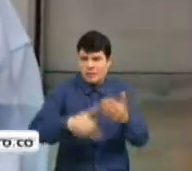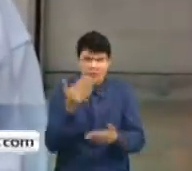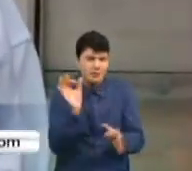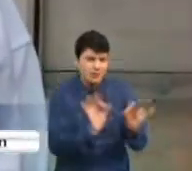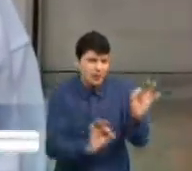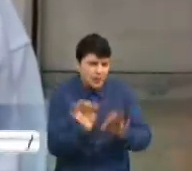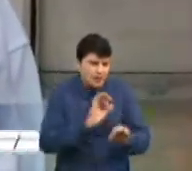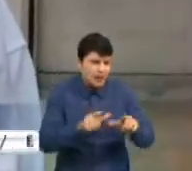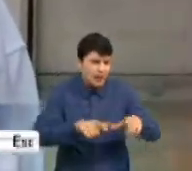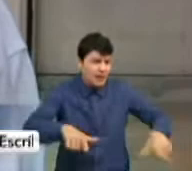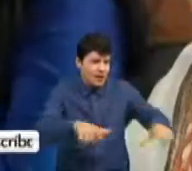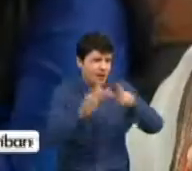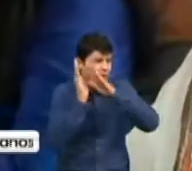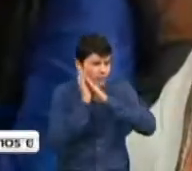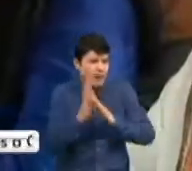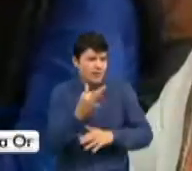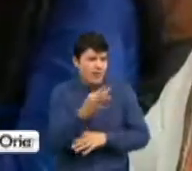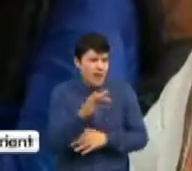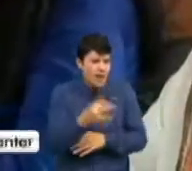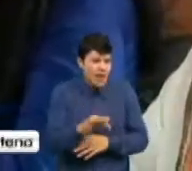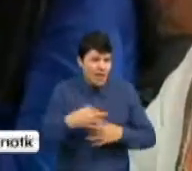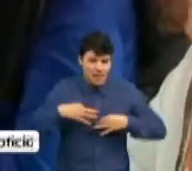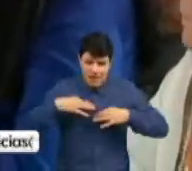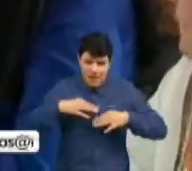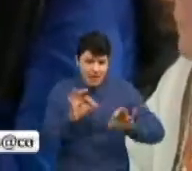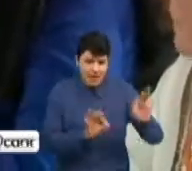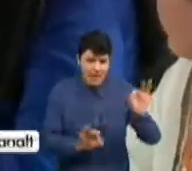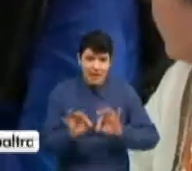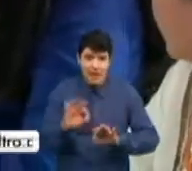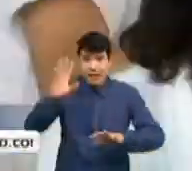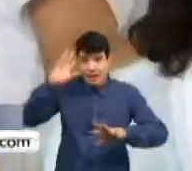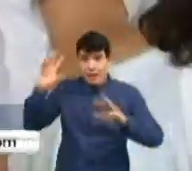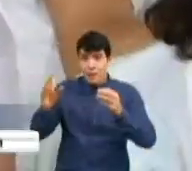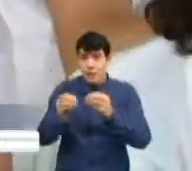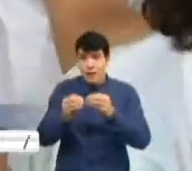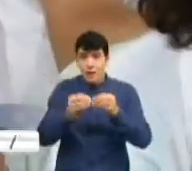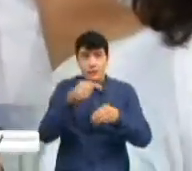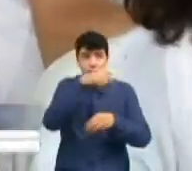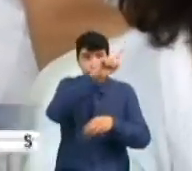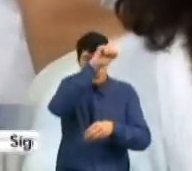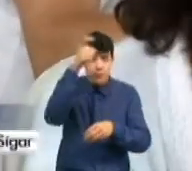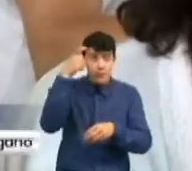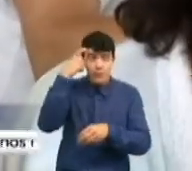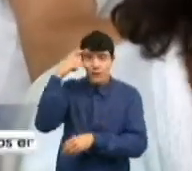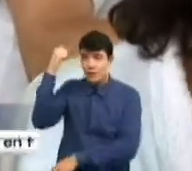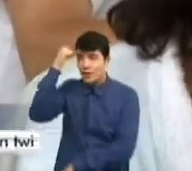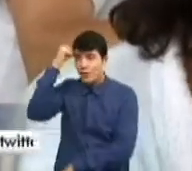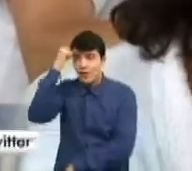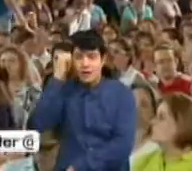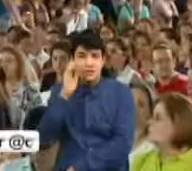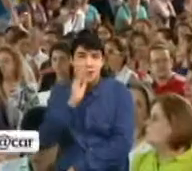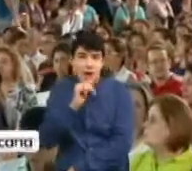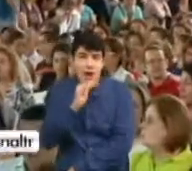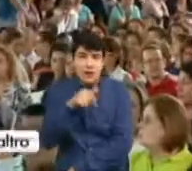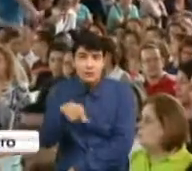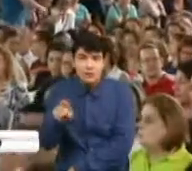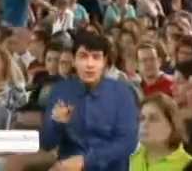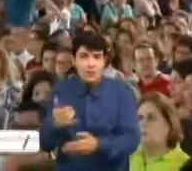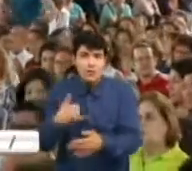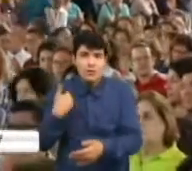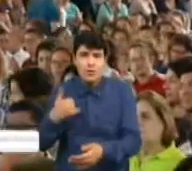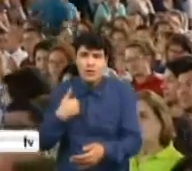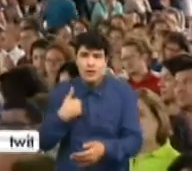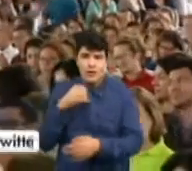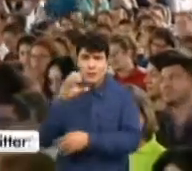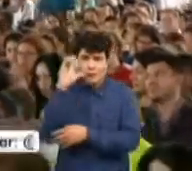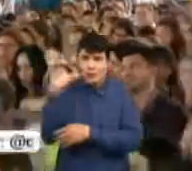sus tareas, arreglar su ropa. Se espera un acuerdo entre las dos partes. De no ser así, los jóvenes haciendo labores del hogar no harán de